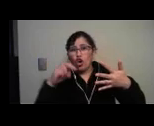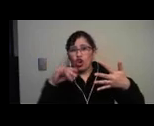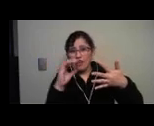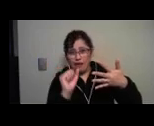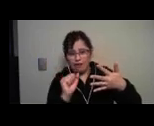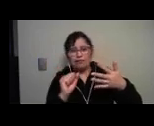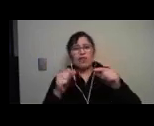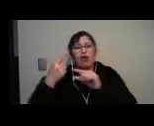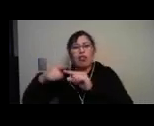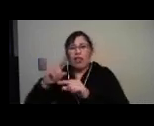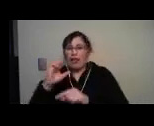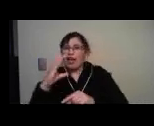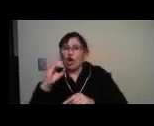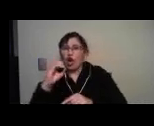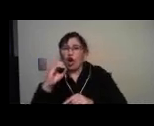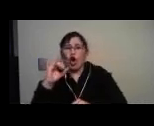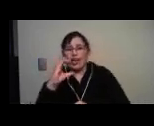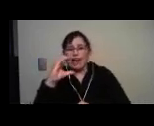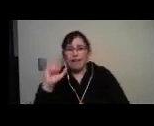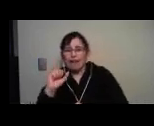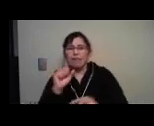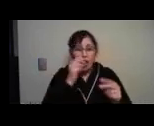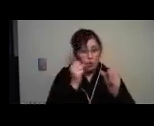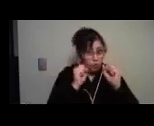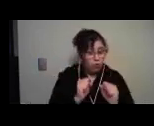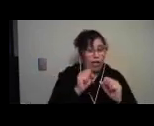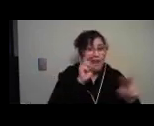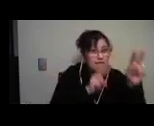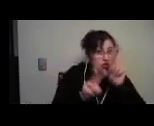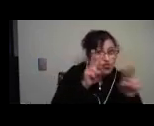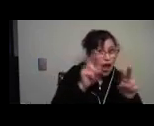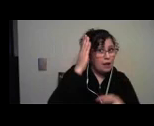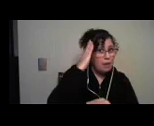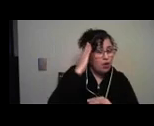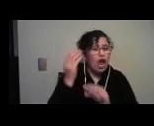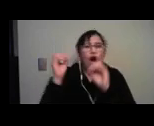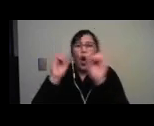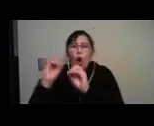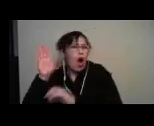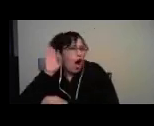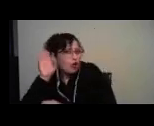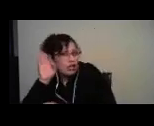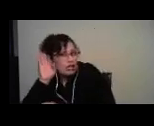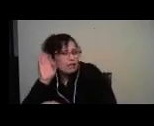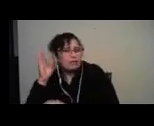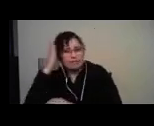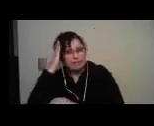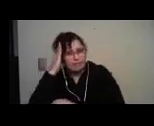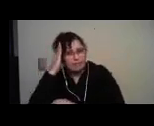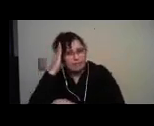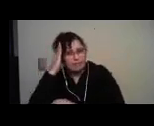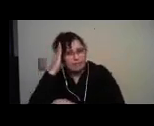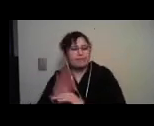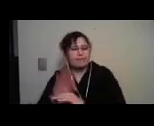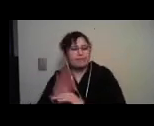si es una memoria sensorial más visual o auditiva. Y dentro de la memoria a corto plazo está considerada además